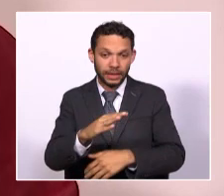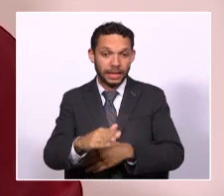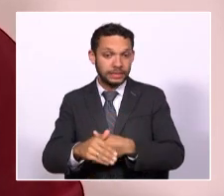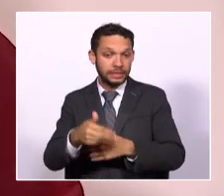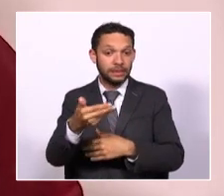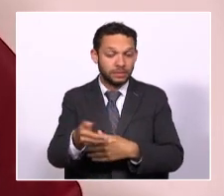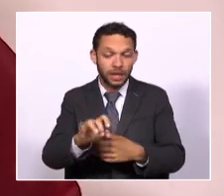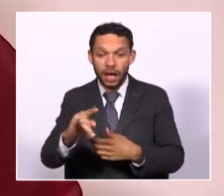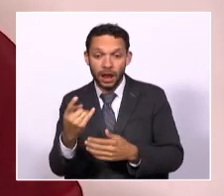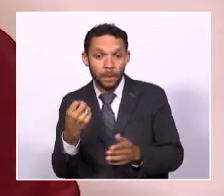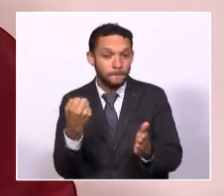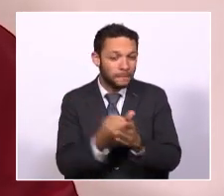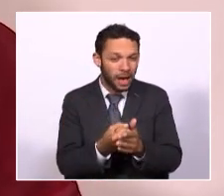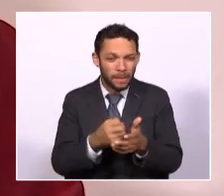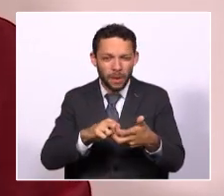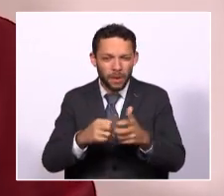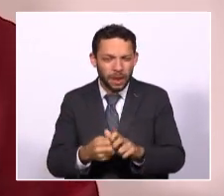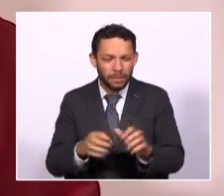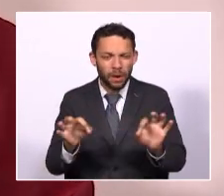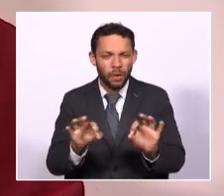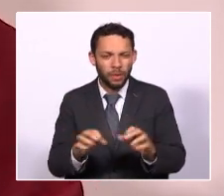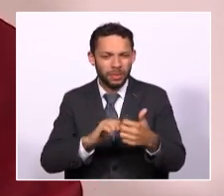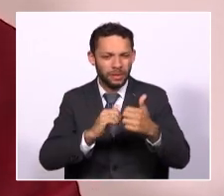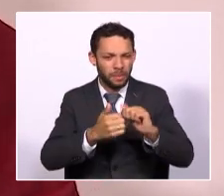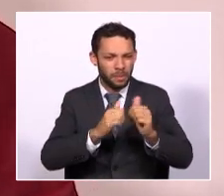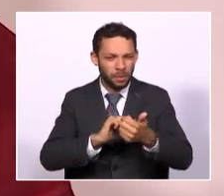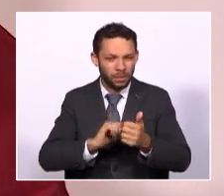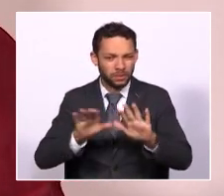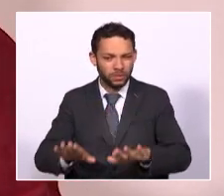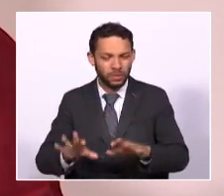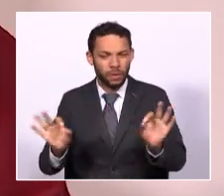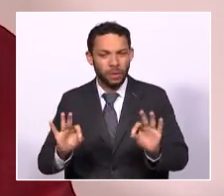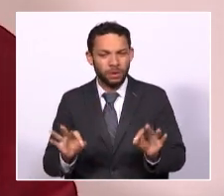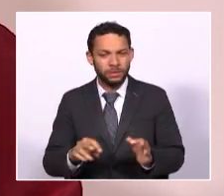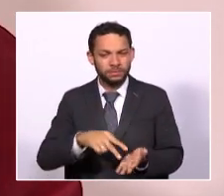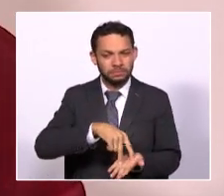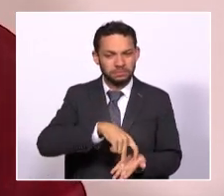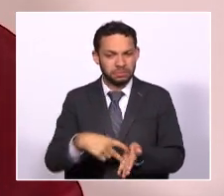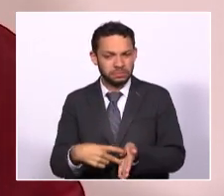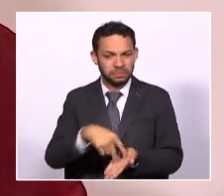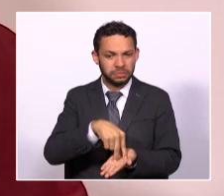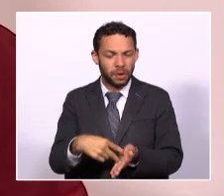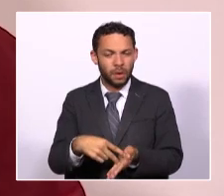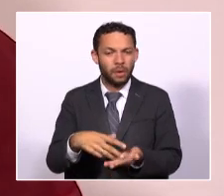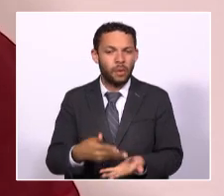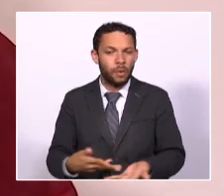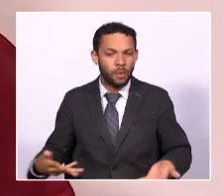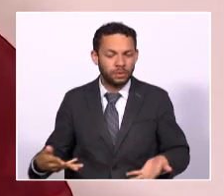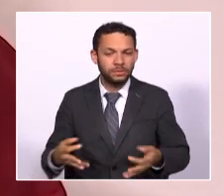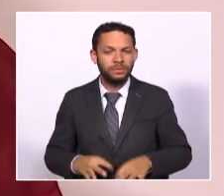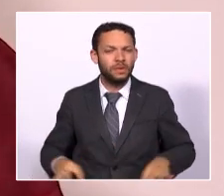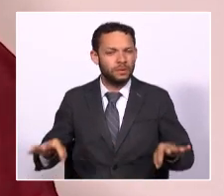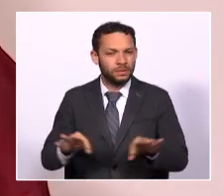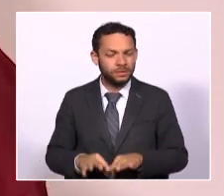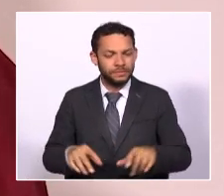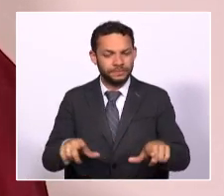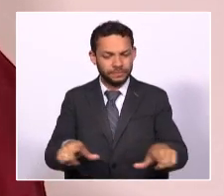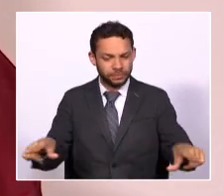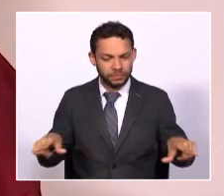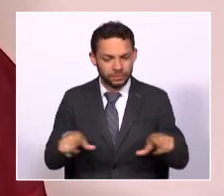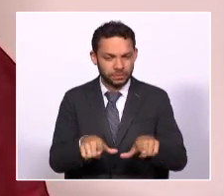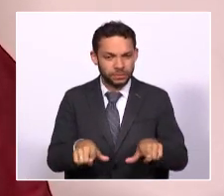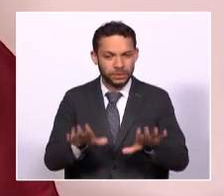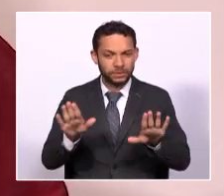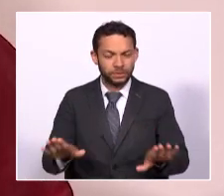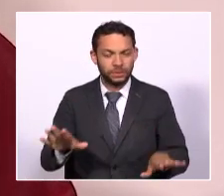tipo de accidente o lesión deportiva, o por malas posturas. De hecho, ahorita estamos lidiando bastante con lo que es el